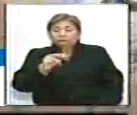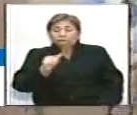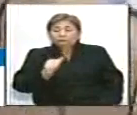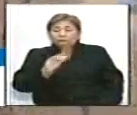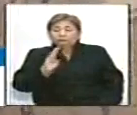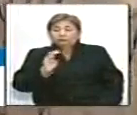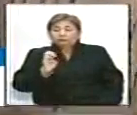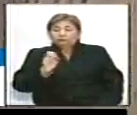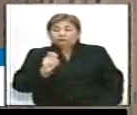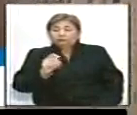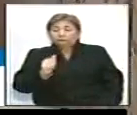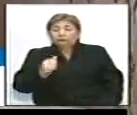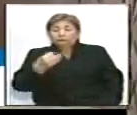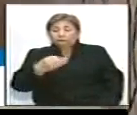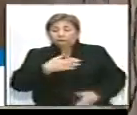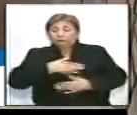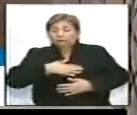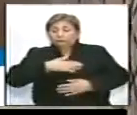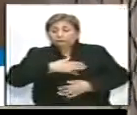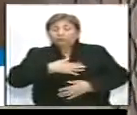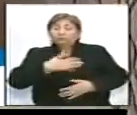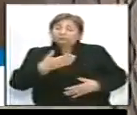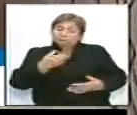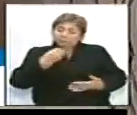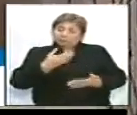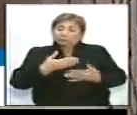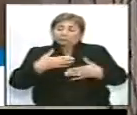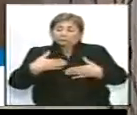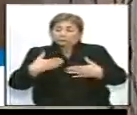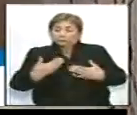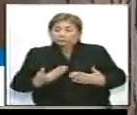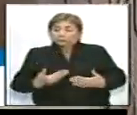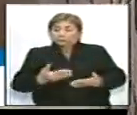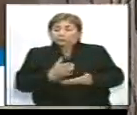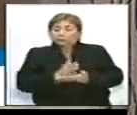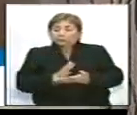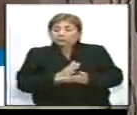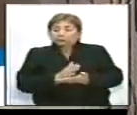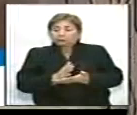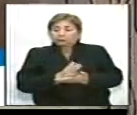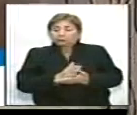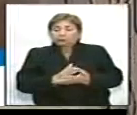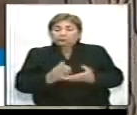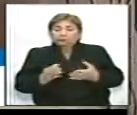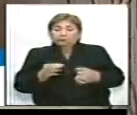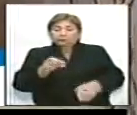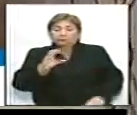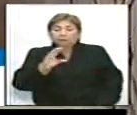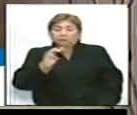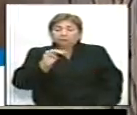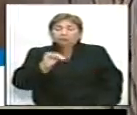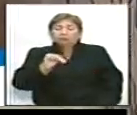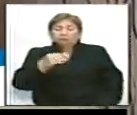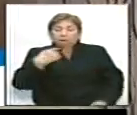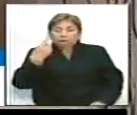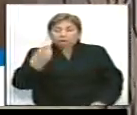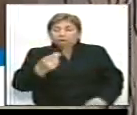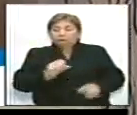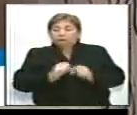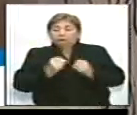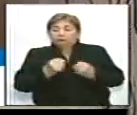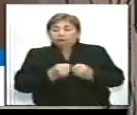parece saludable que también pueda participar la PCM en la próxima